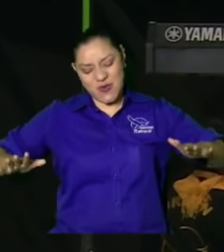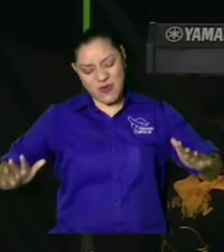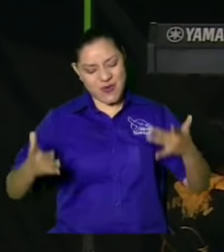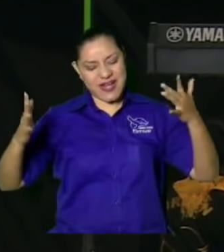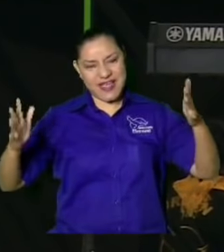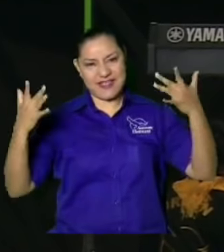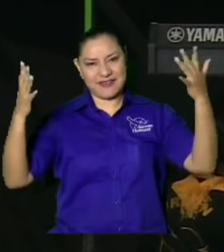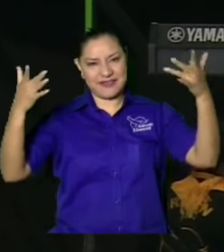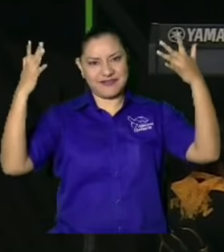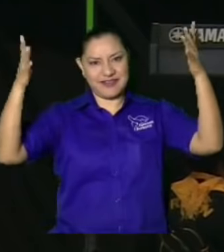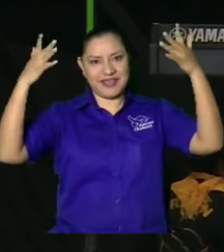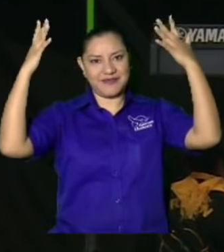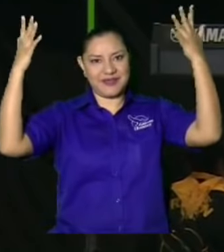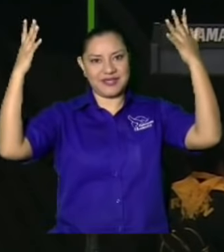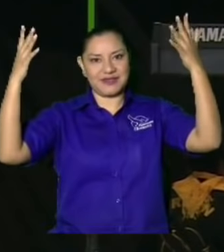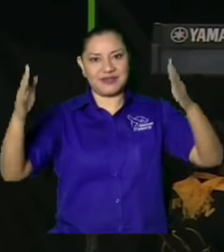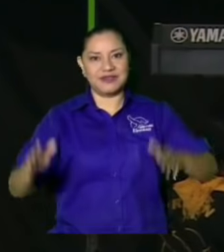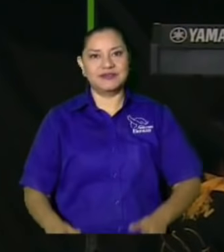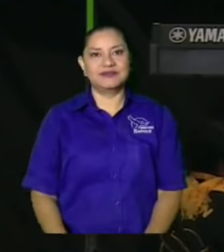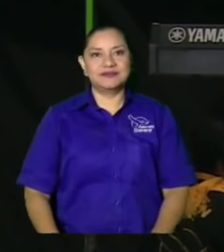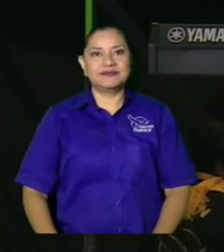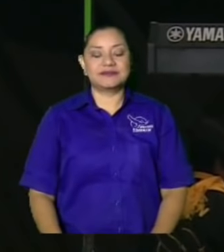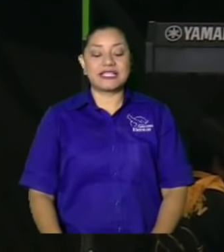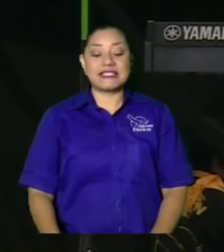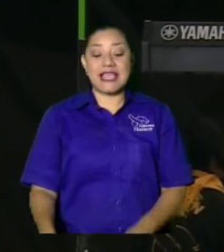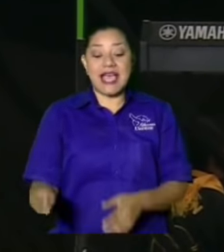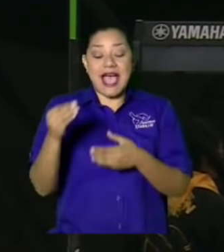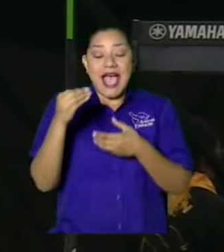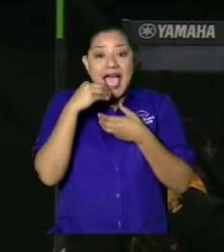que viene. Interno.